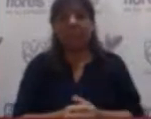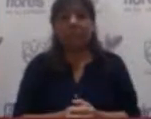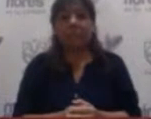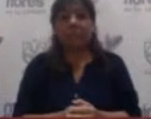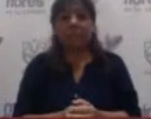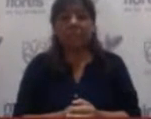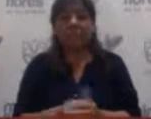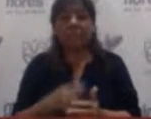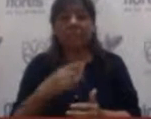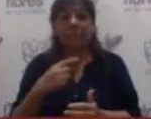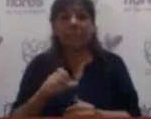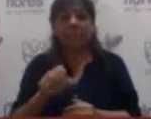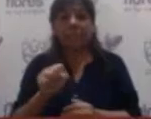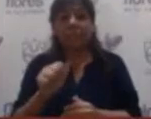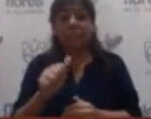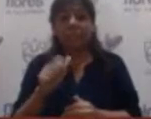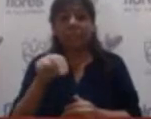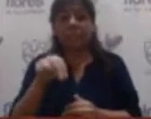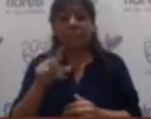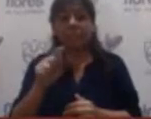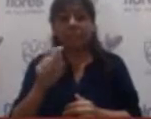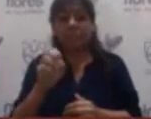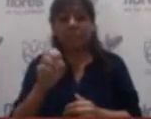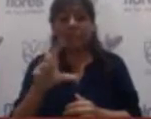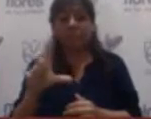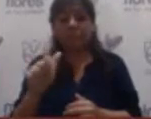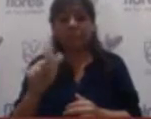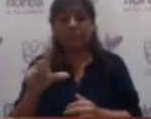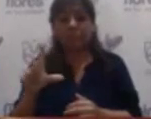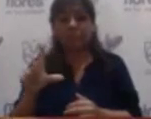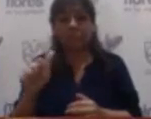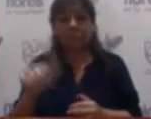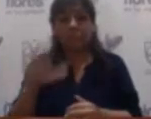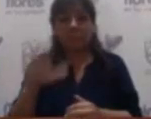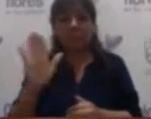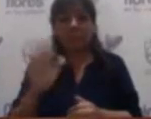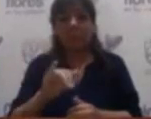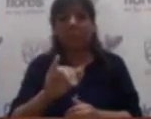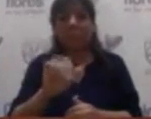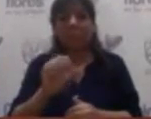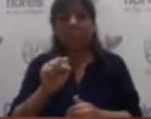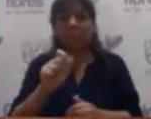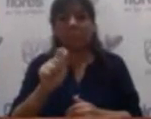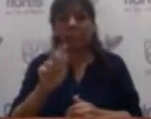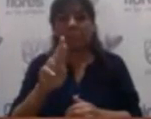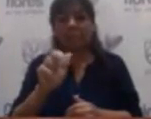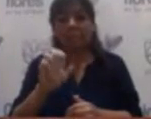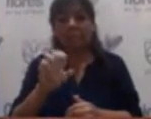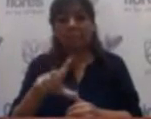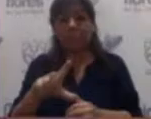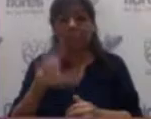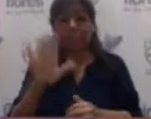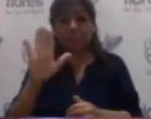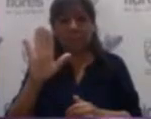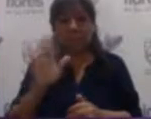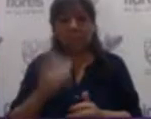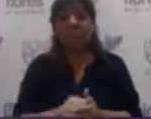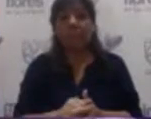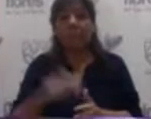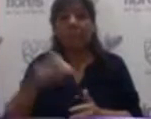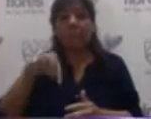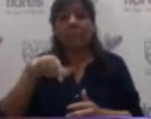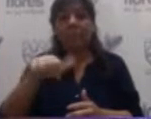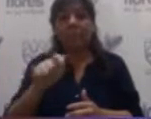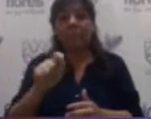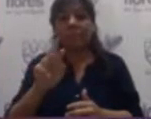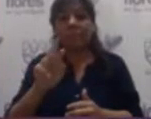Señor Gino Costa Santolaya. Señor Israel Acuña Huón Coquis, señora Patricia María del